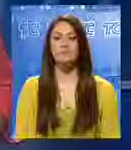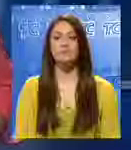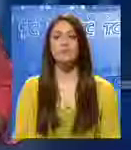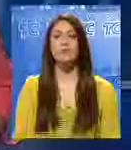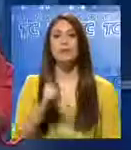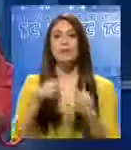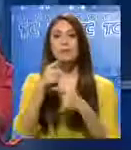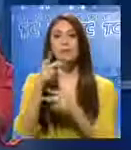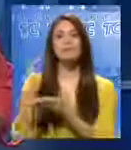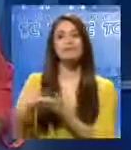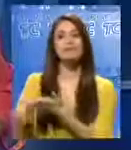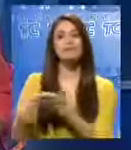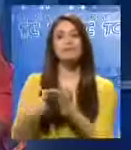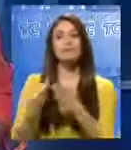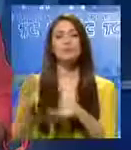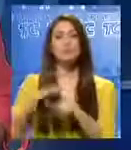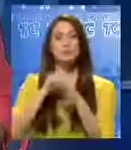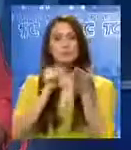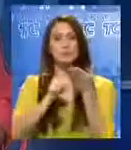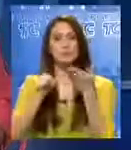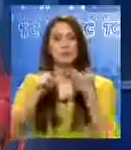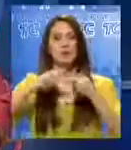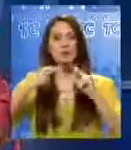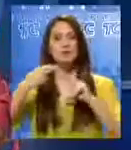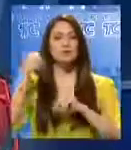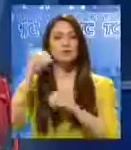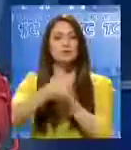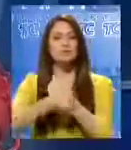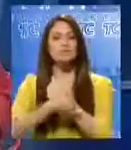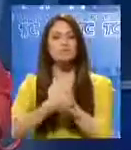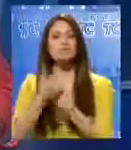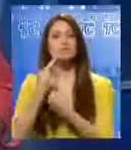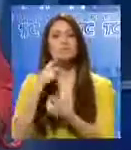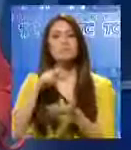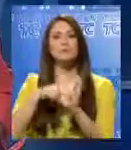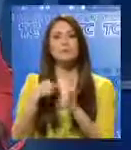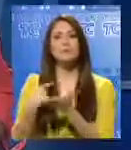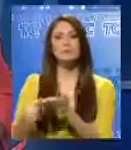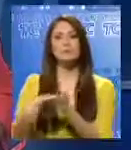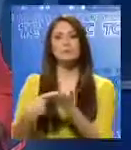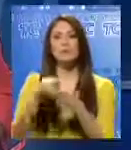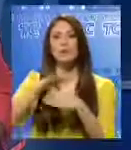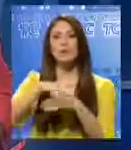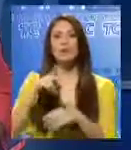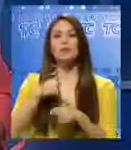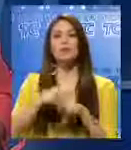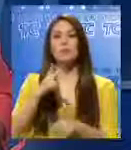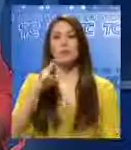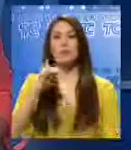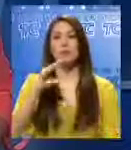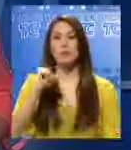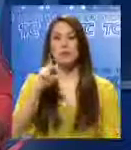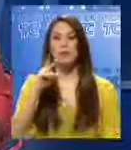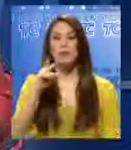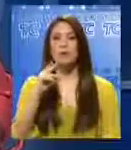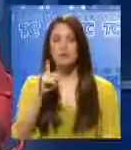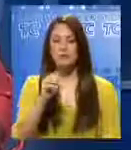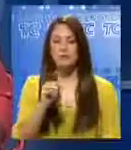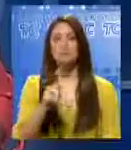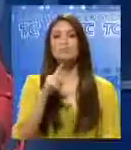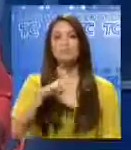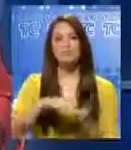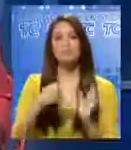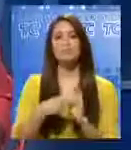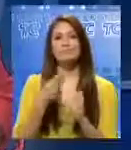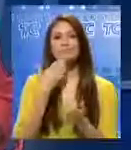la reunión del Consejo Andino de Ministros de Relaciones Exteriores de este organismo, el canciller Ricardo Patiño expuso las características de la